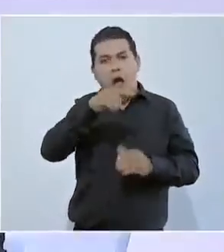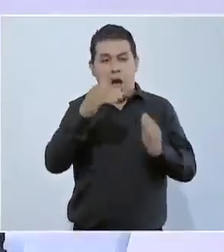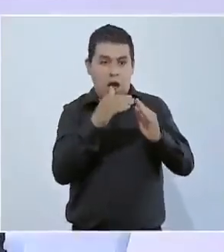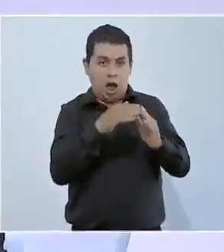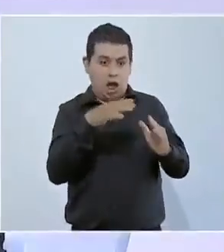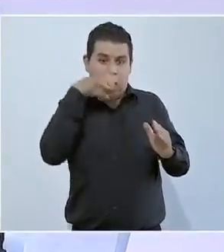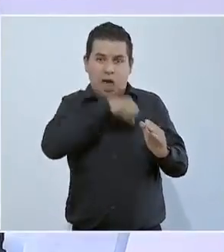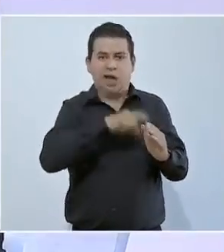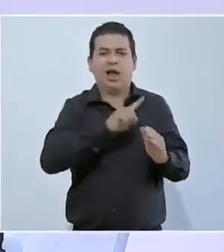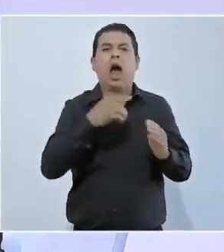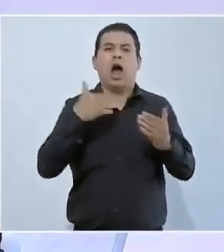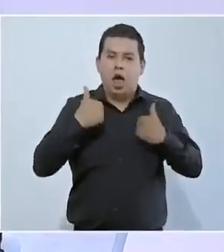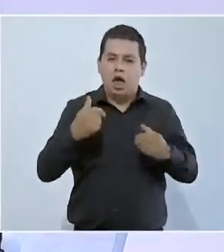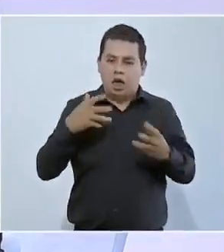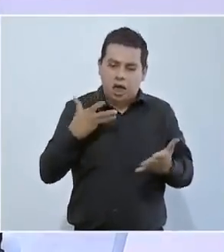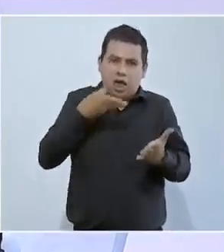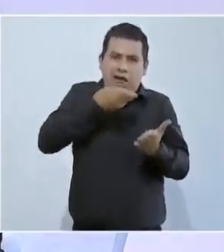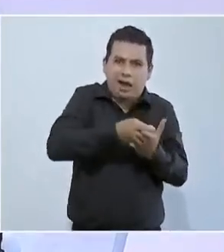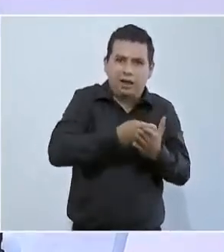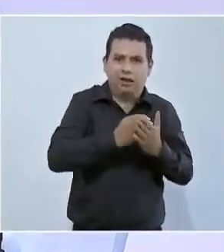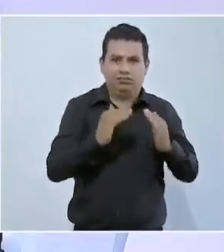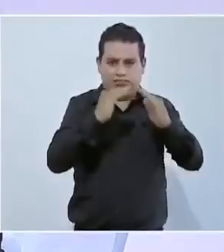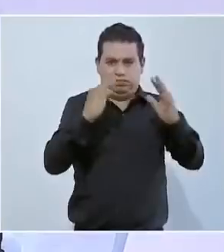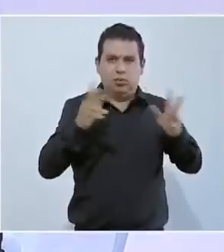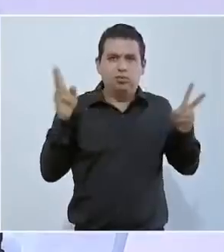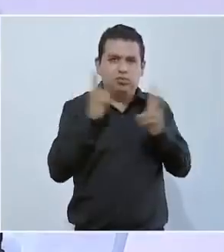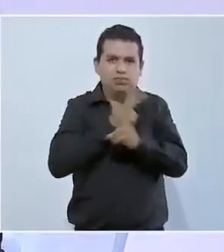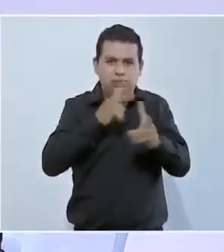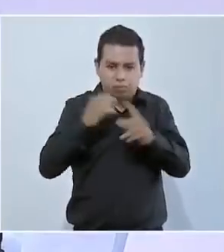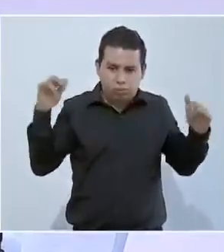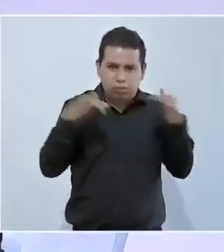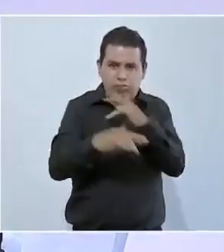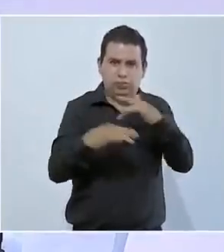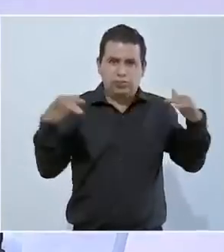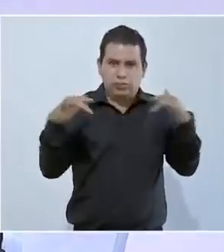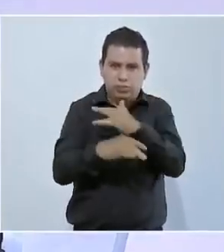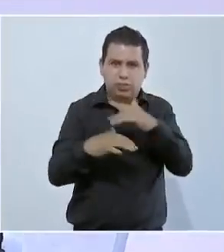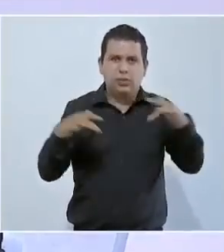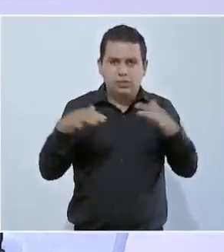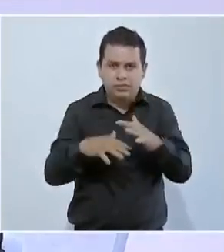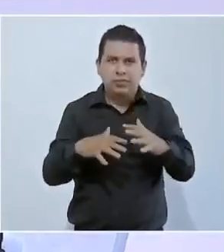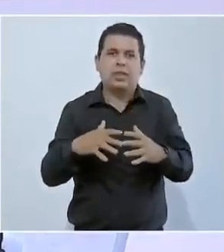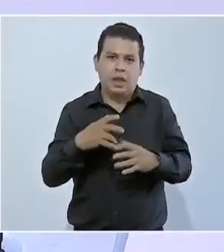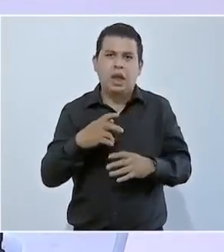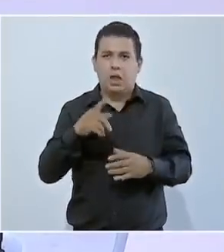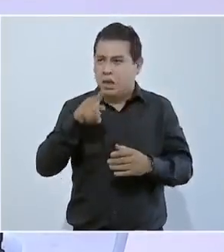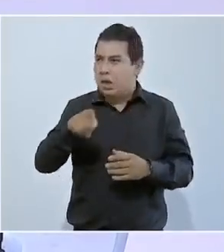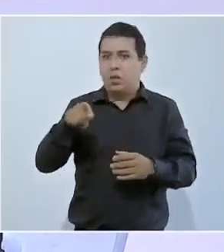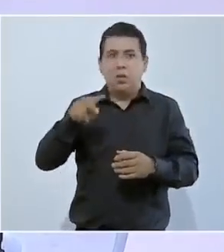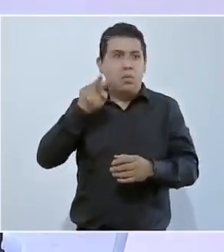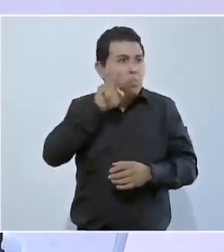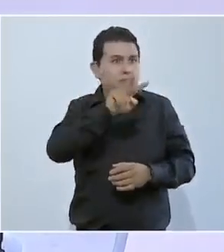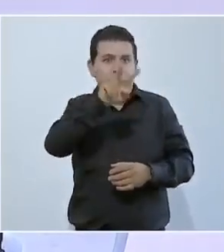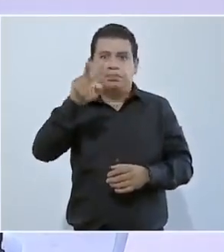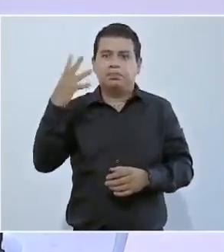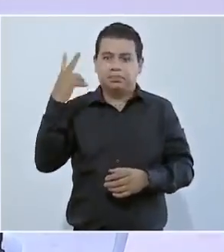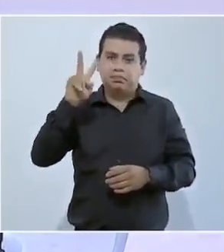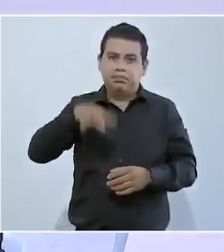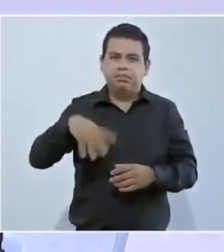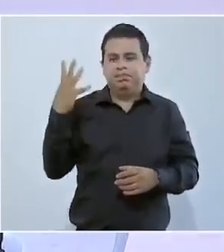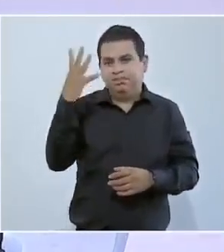que se necesita. Y un paisaje, repito, bellísimo. Pues aquí